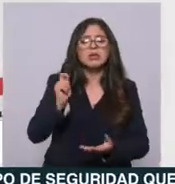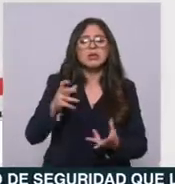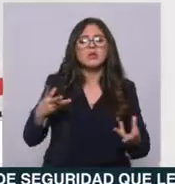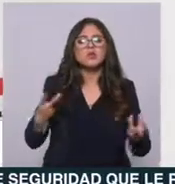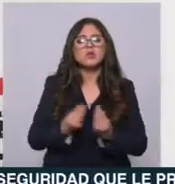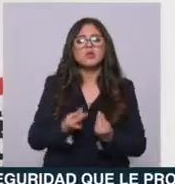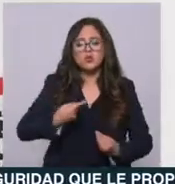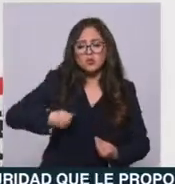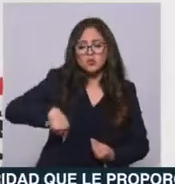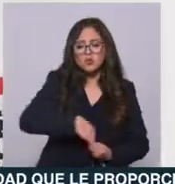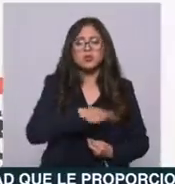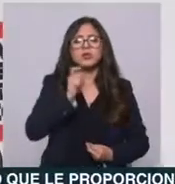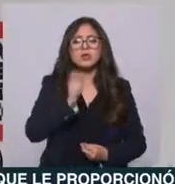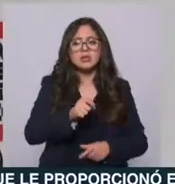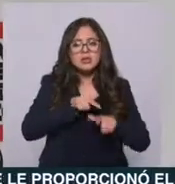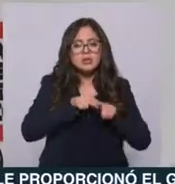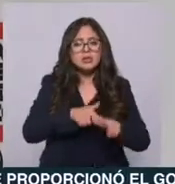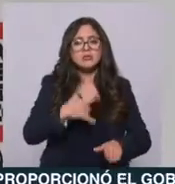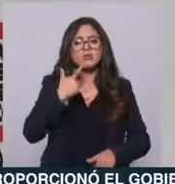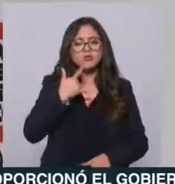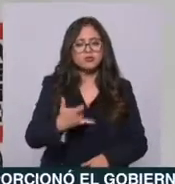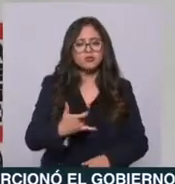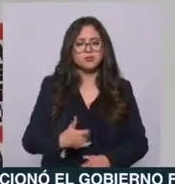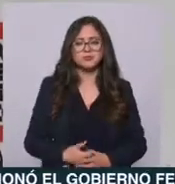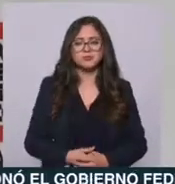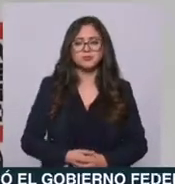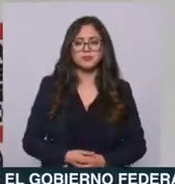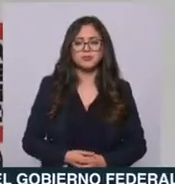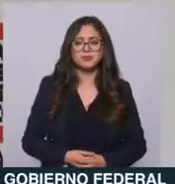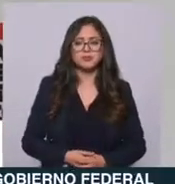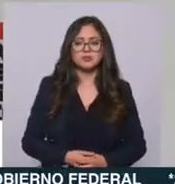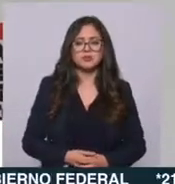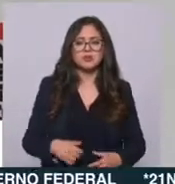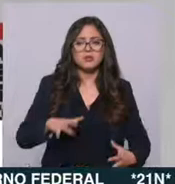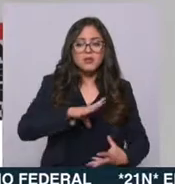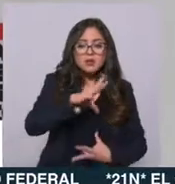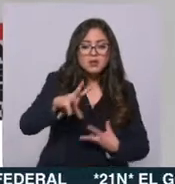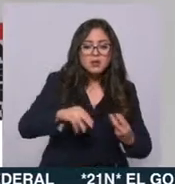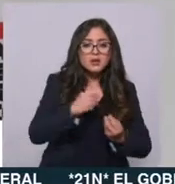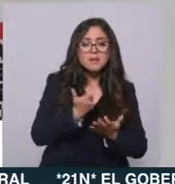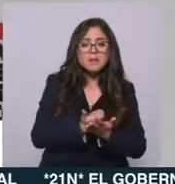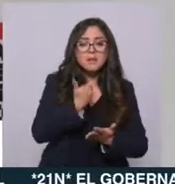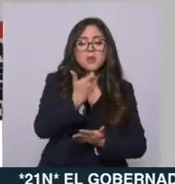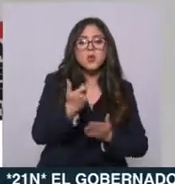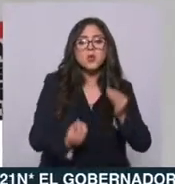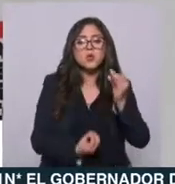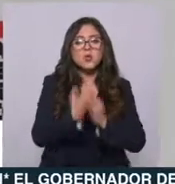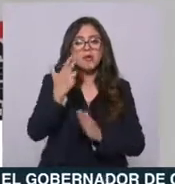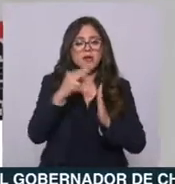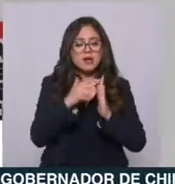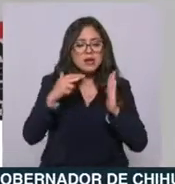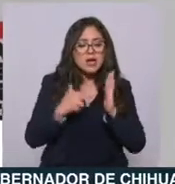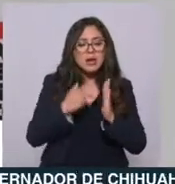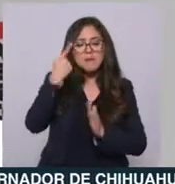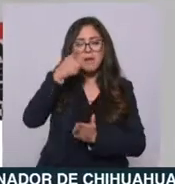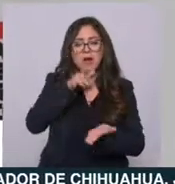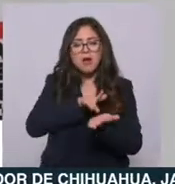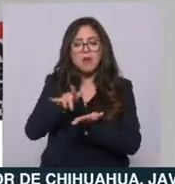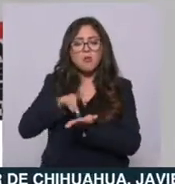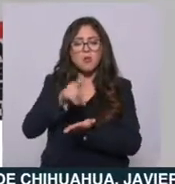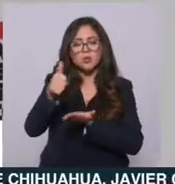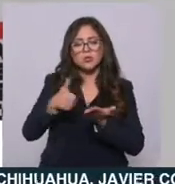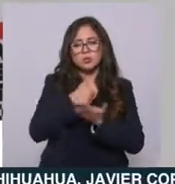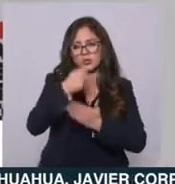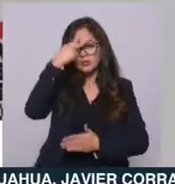enorme esfuerzo por conservar. Es una inversión con nuevas reglas para beneficio de la ciudad. Buscamos